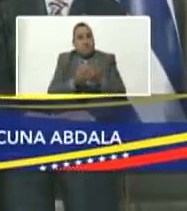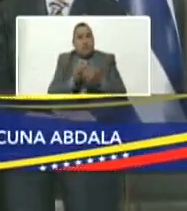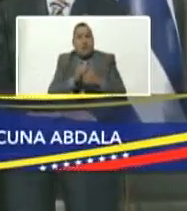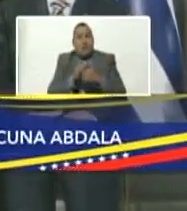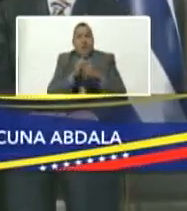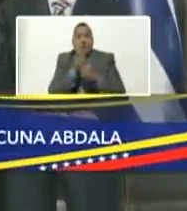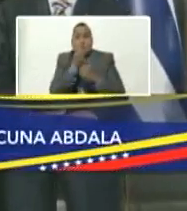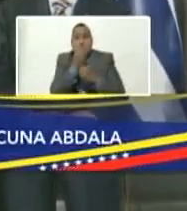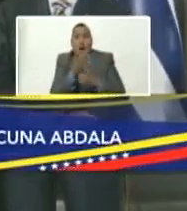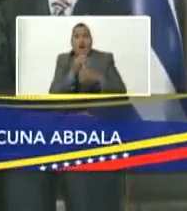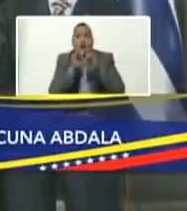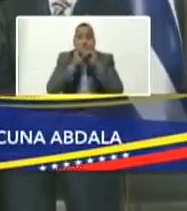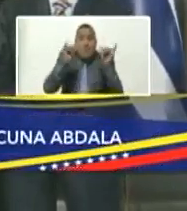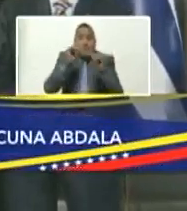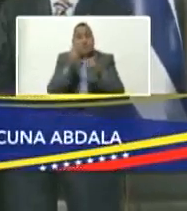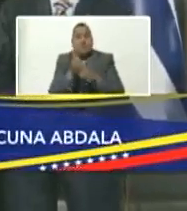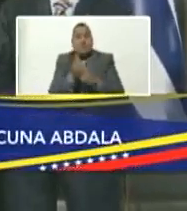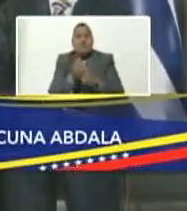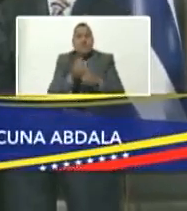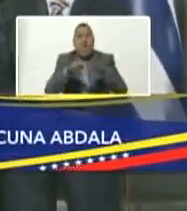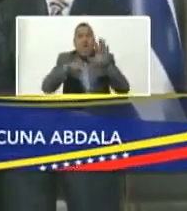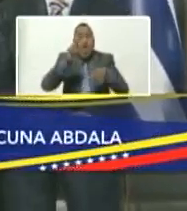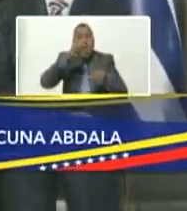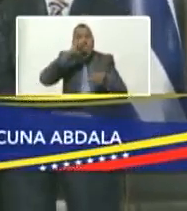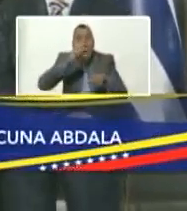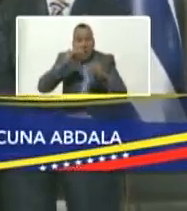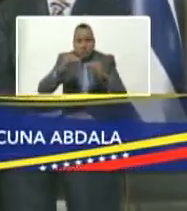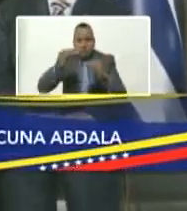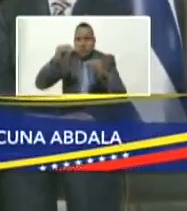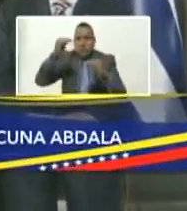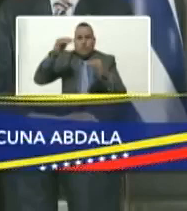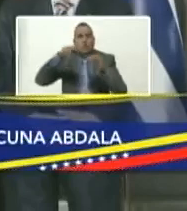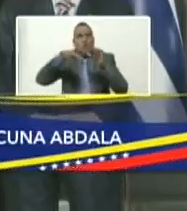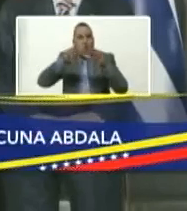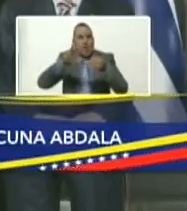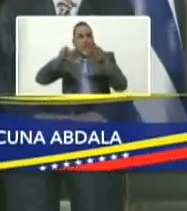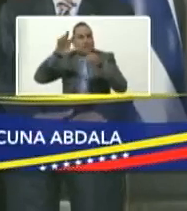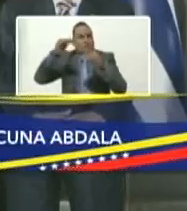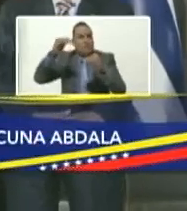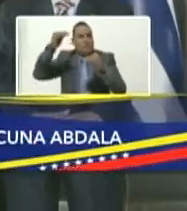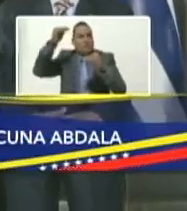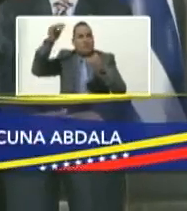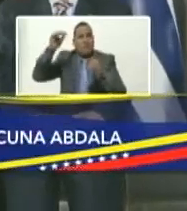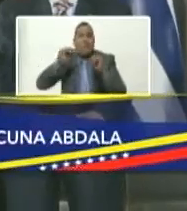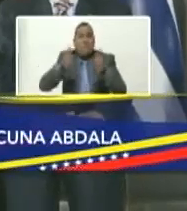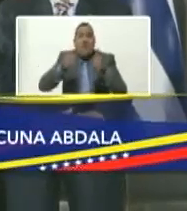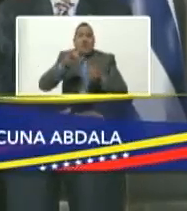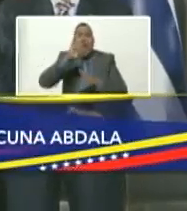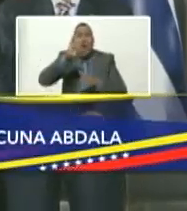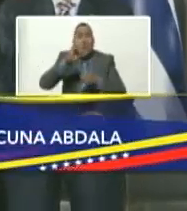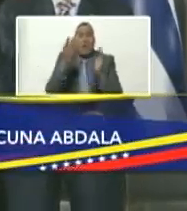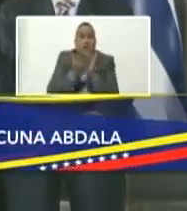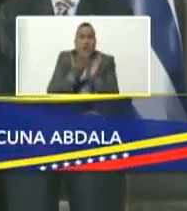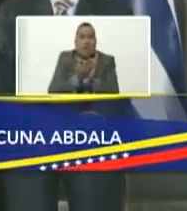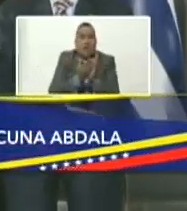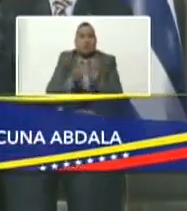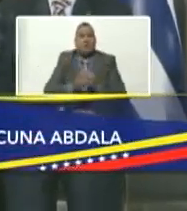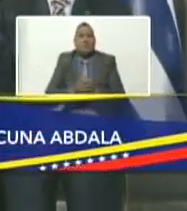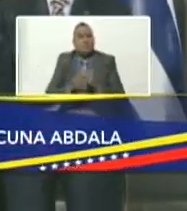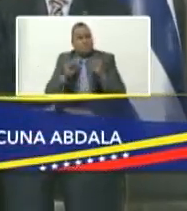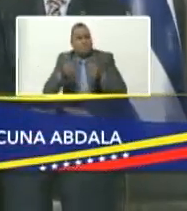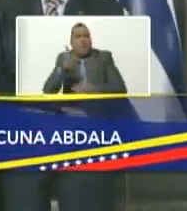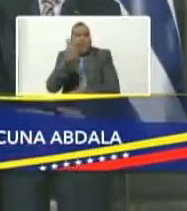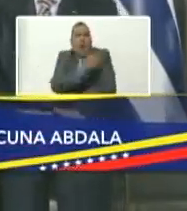nueva noticia, niños mayores de 12 años en adelante. Empiezan las clases el lunes y empezamos a vacunar